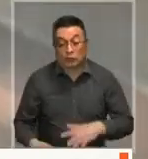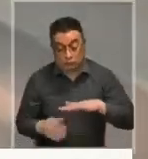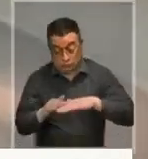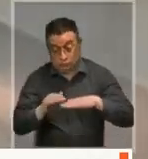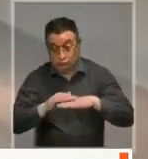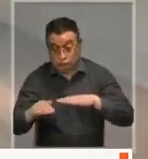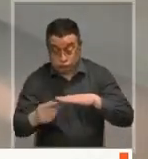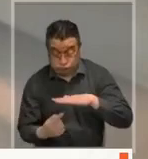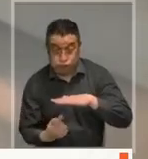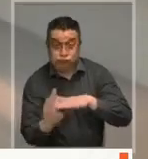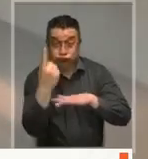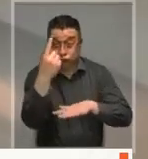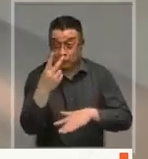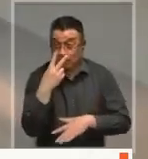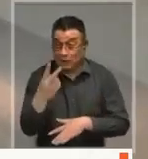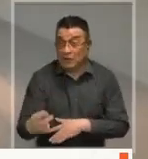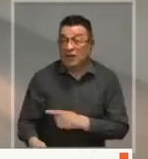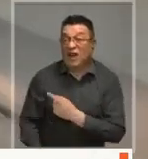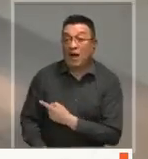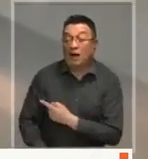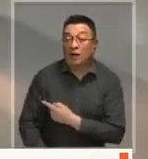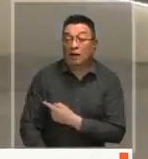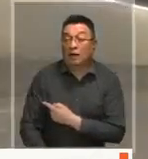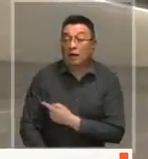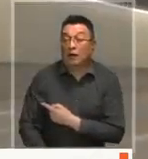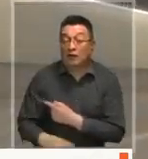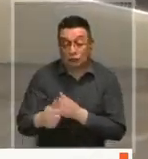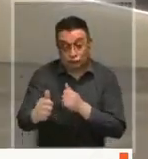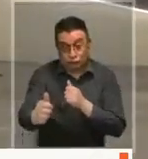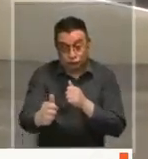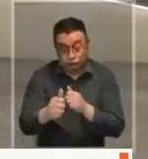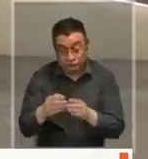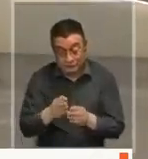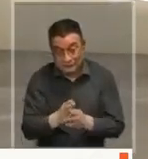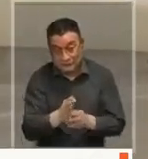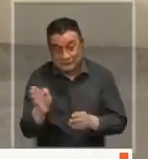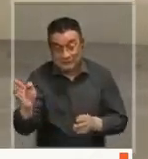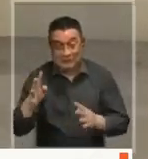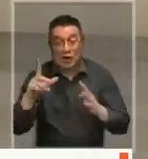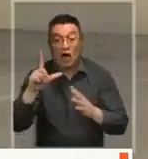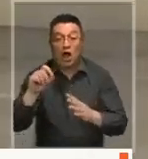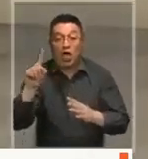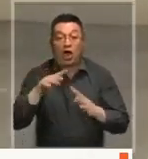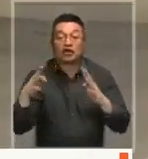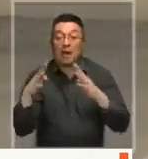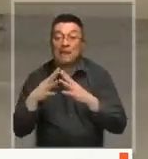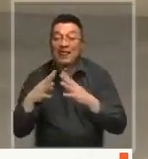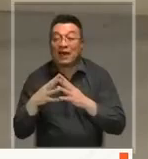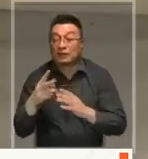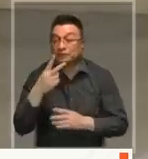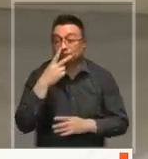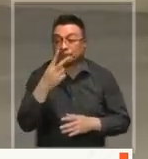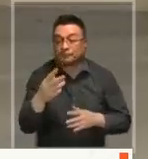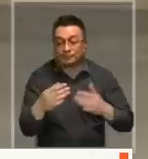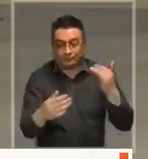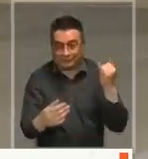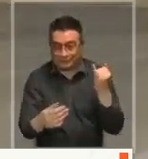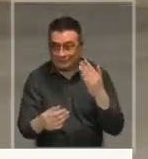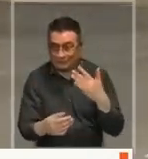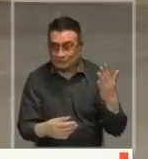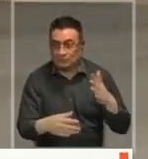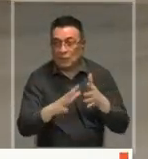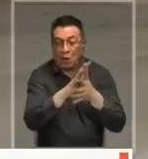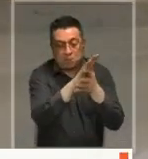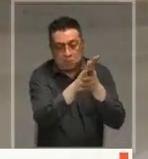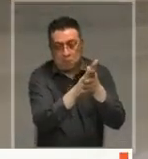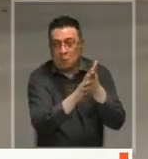Y cuando ya creíamos que no veríamos más, ya acercándonos a la salida hacia los militares, se ve esta pared, la de la izquierda,